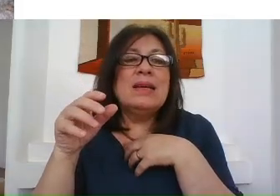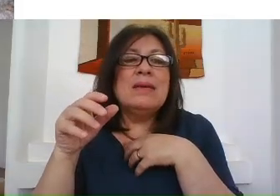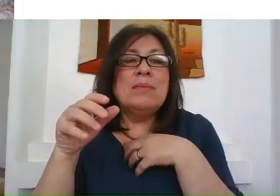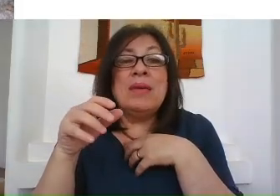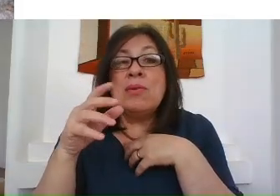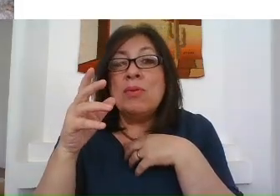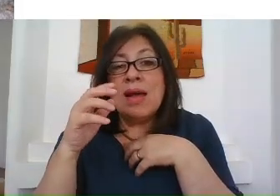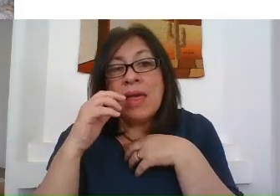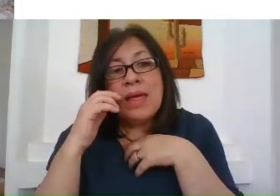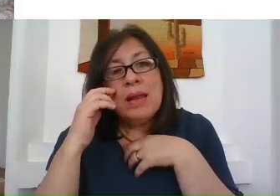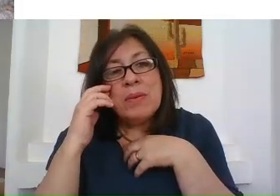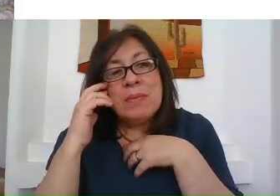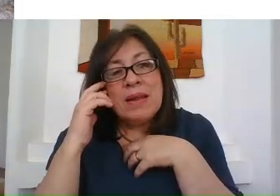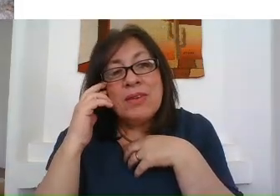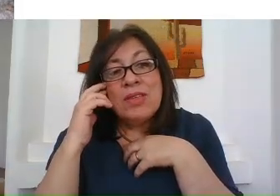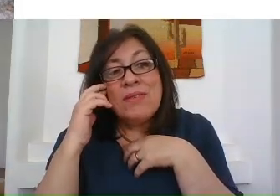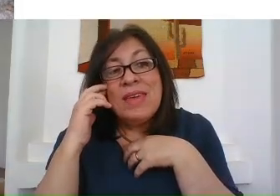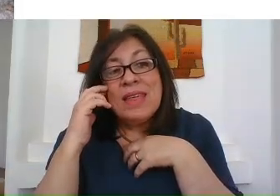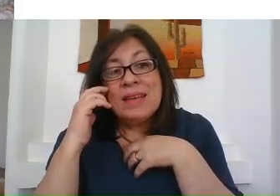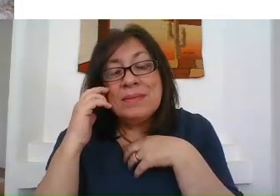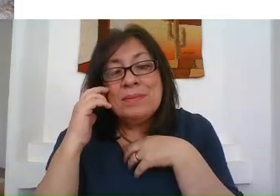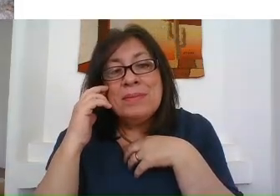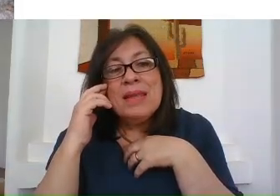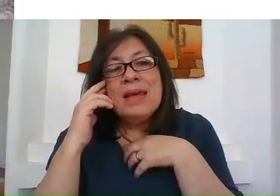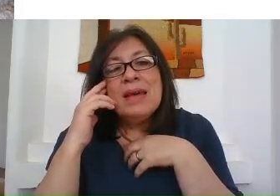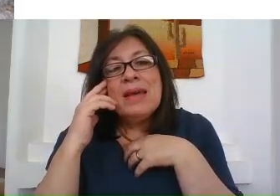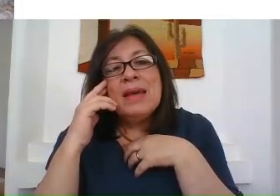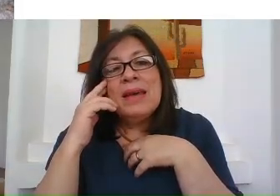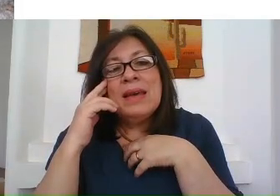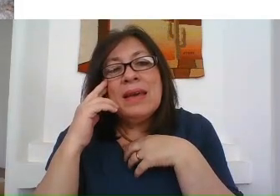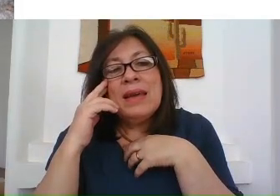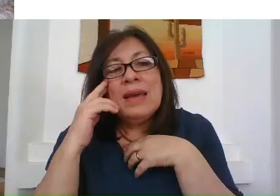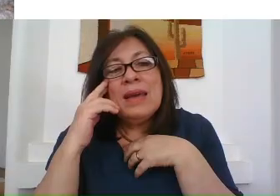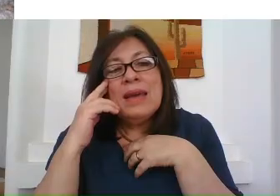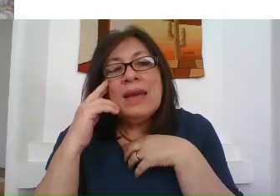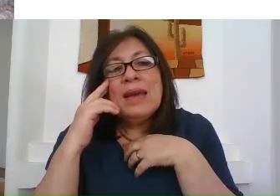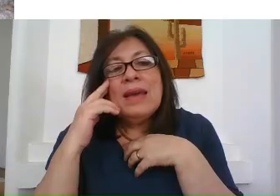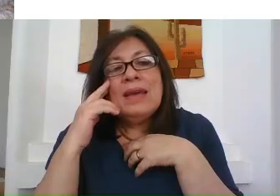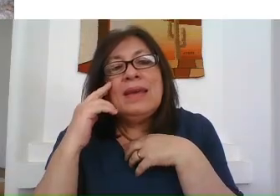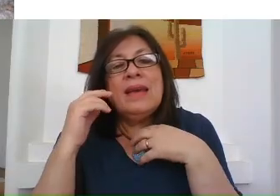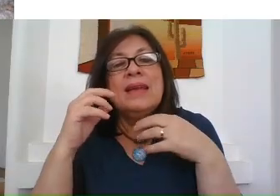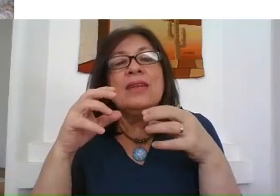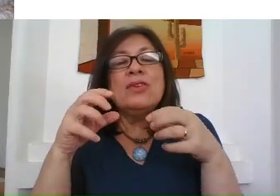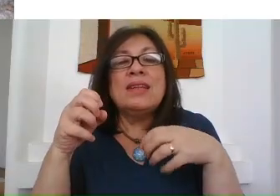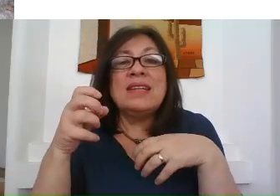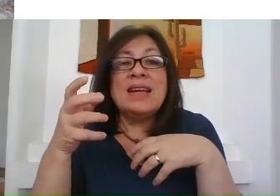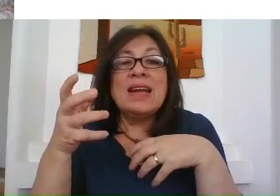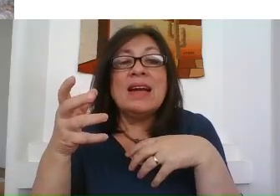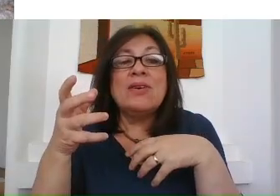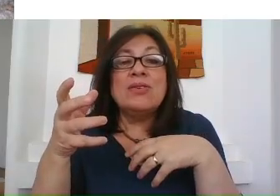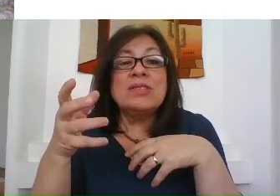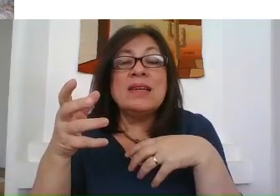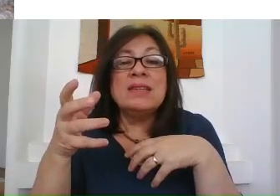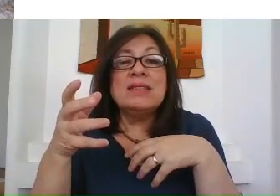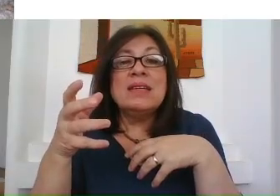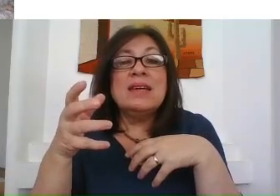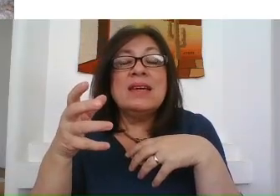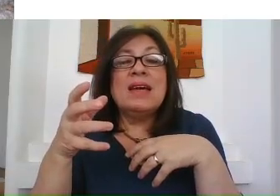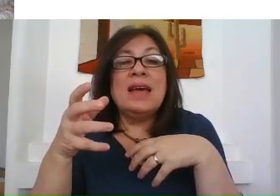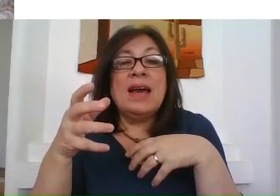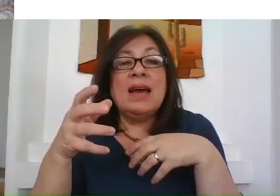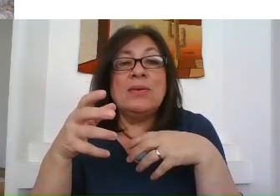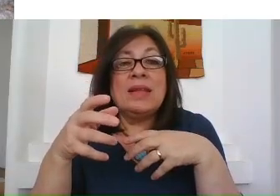práctica vinculada al primer año de vida. Eh, y en esto de tirar las